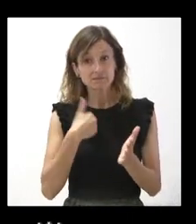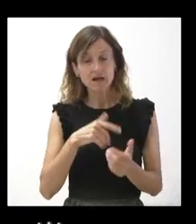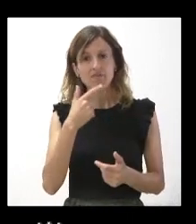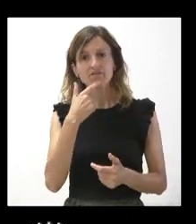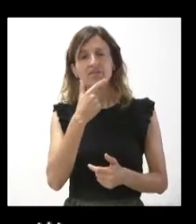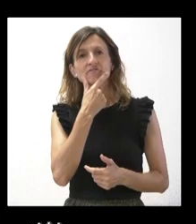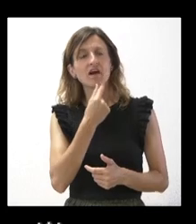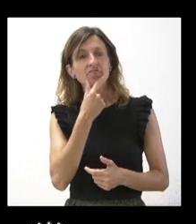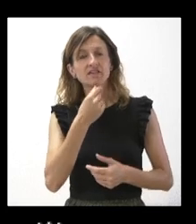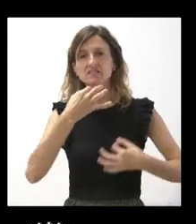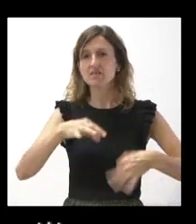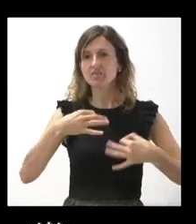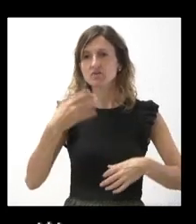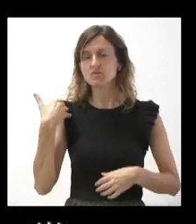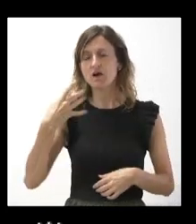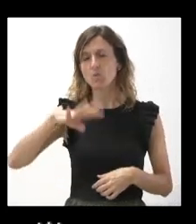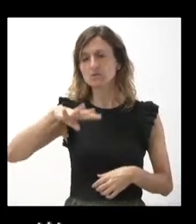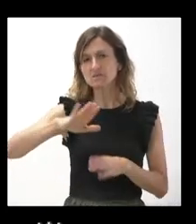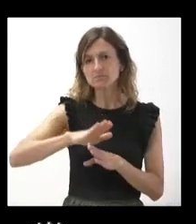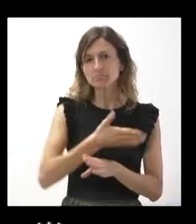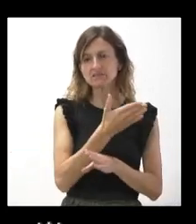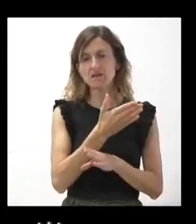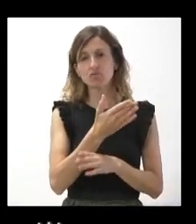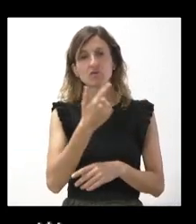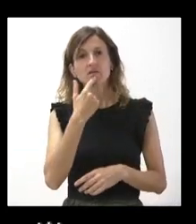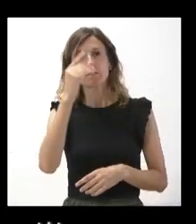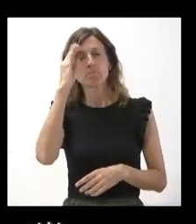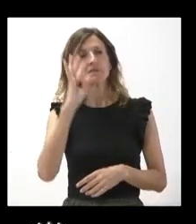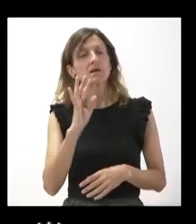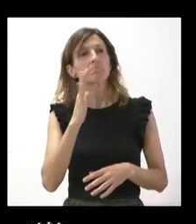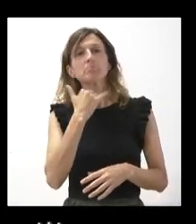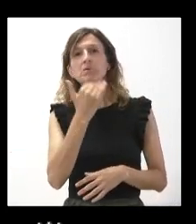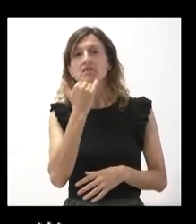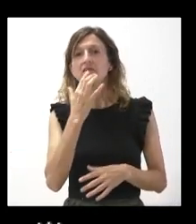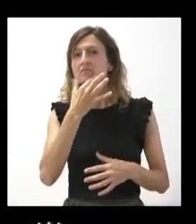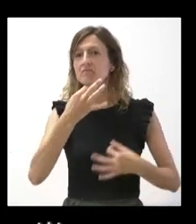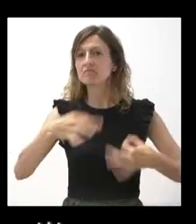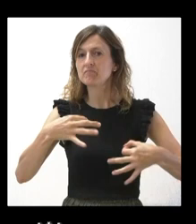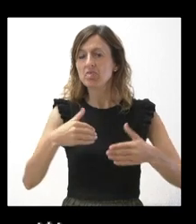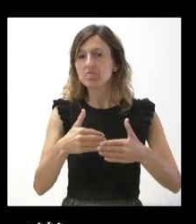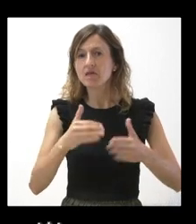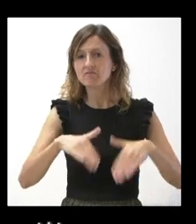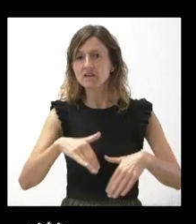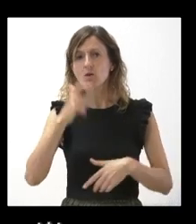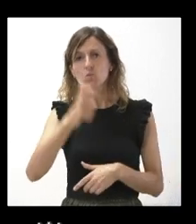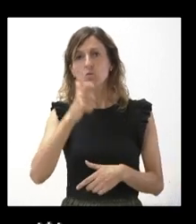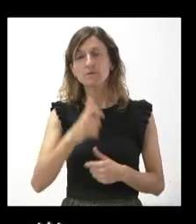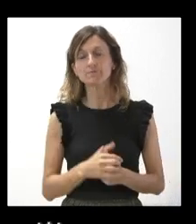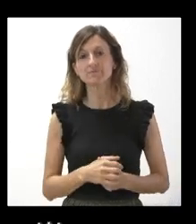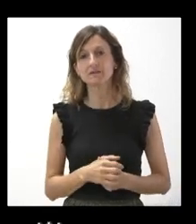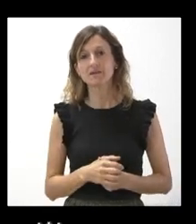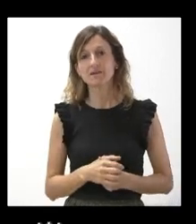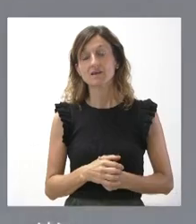tan sencillo cuando han pasado 4 meses ante algo que era previsiblemente inicialmente inminente? Bueno, todo tiene